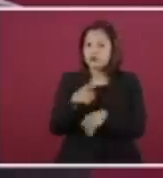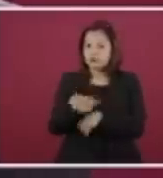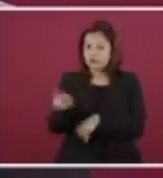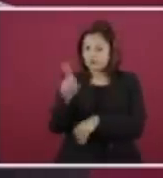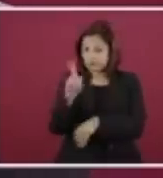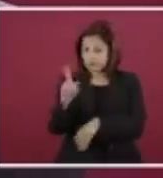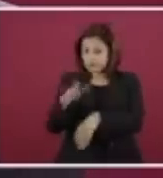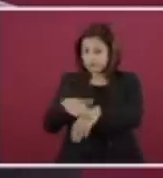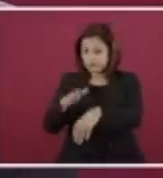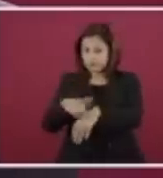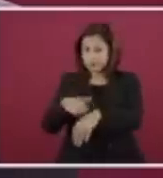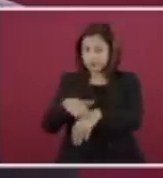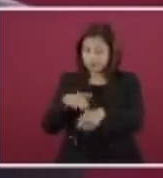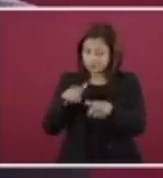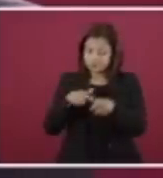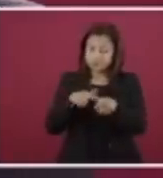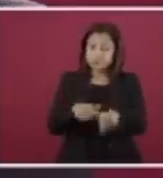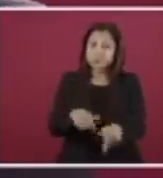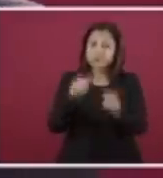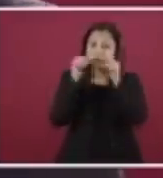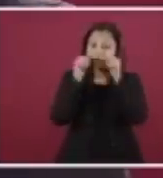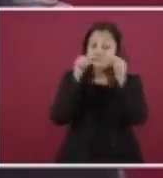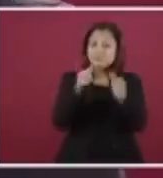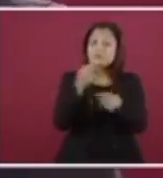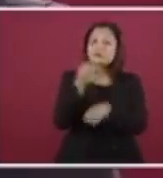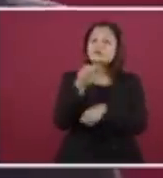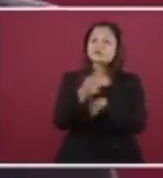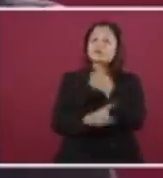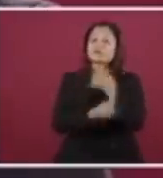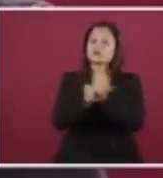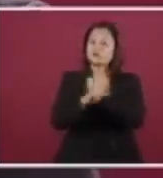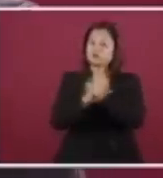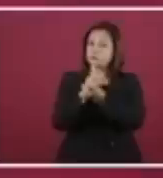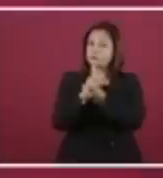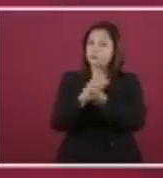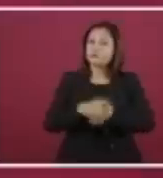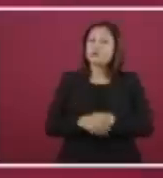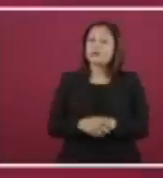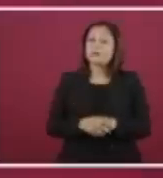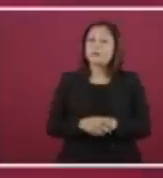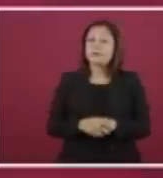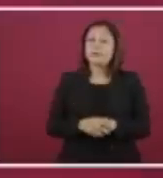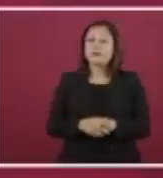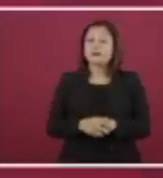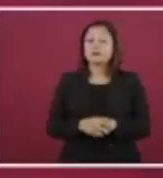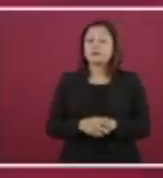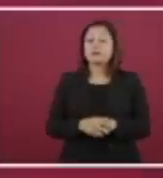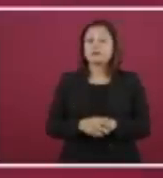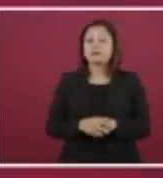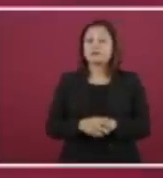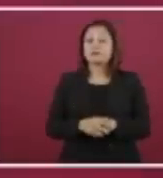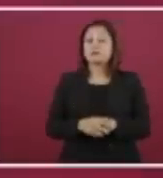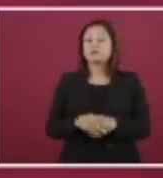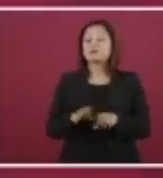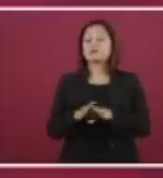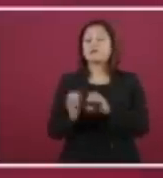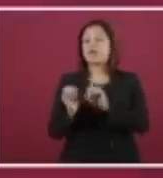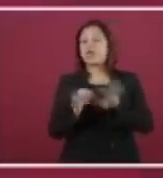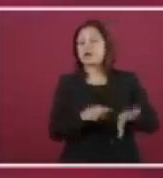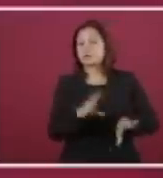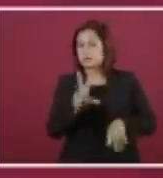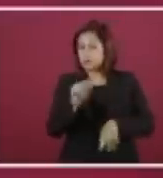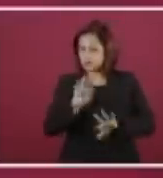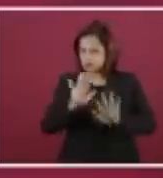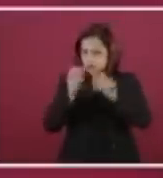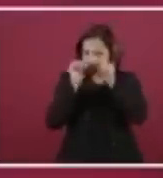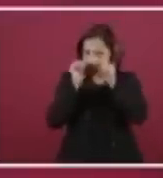seguimiento, para que se le dé seguimiento a este problema, que no se deje. Por eso es muy